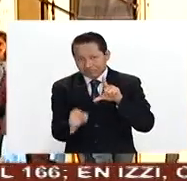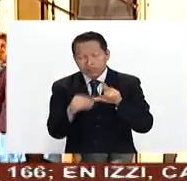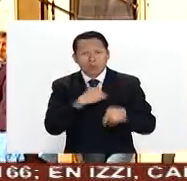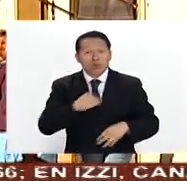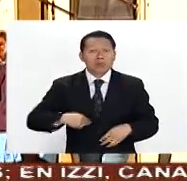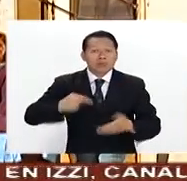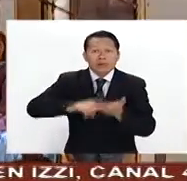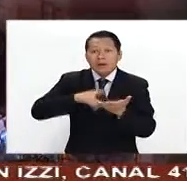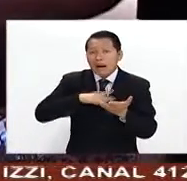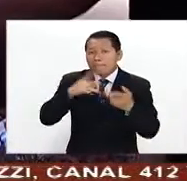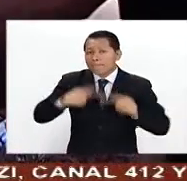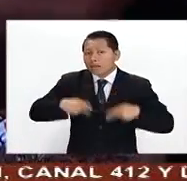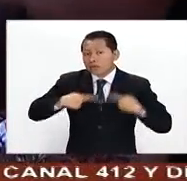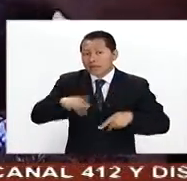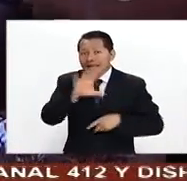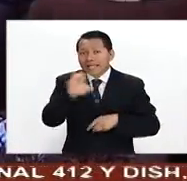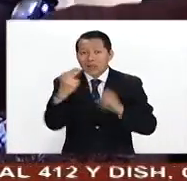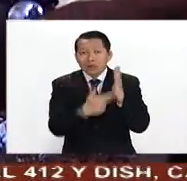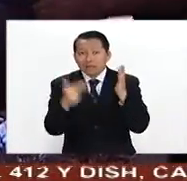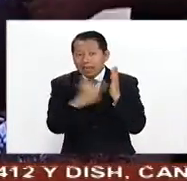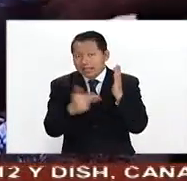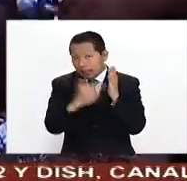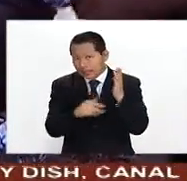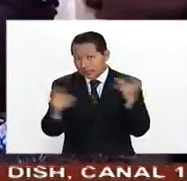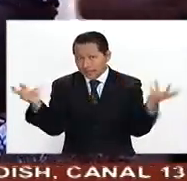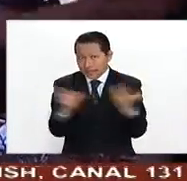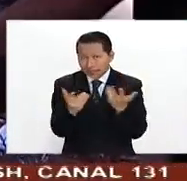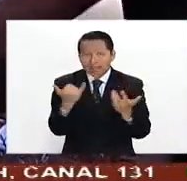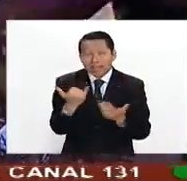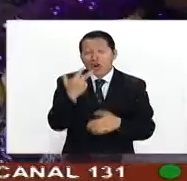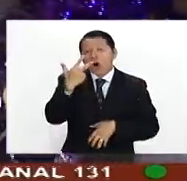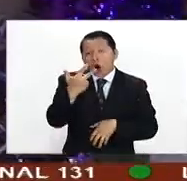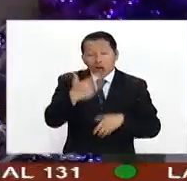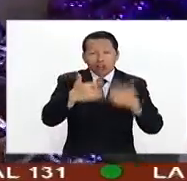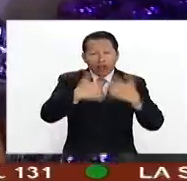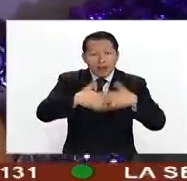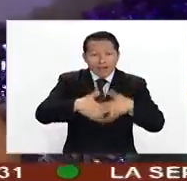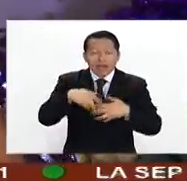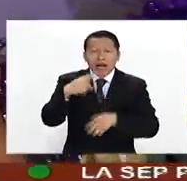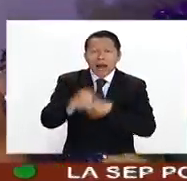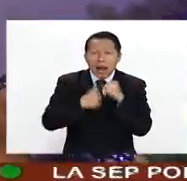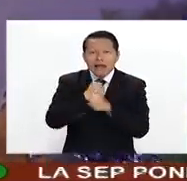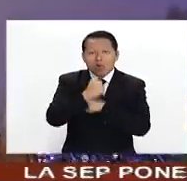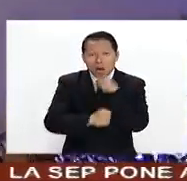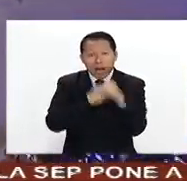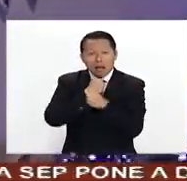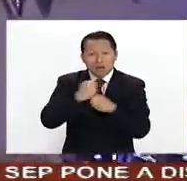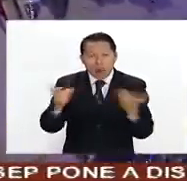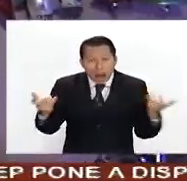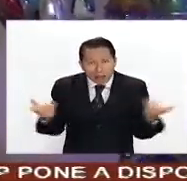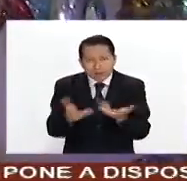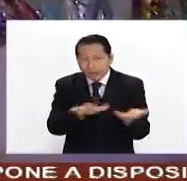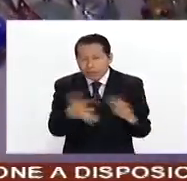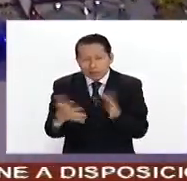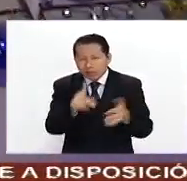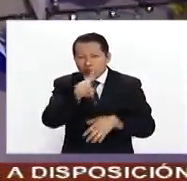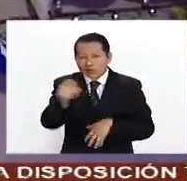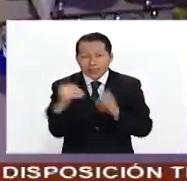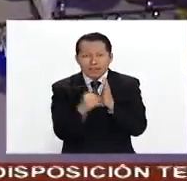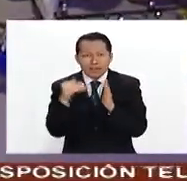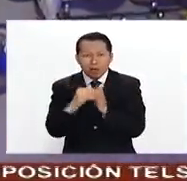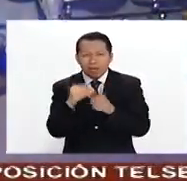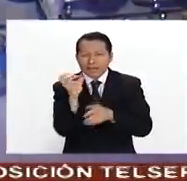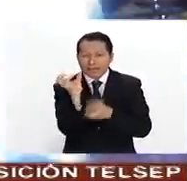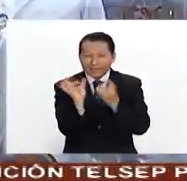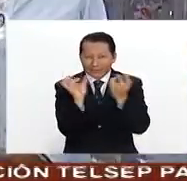encuentran aproximadamente 500 talleres artesanales y 8 fábricas donde cada año se producen alrededor de 100 millones de